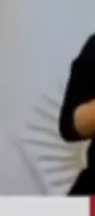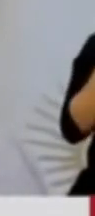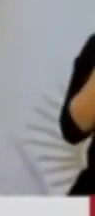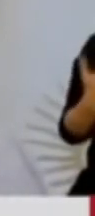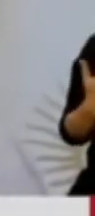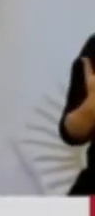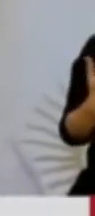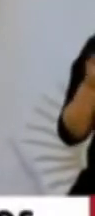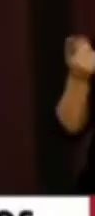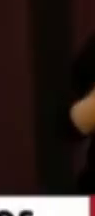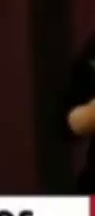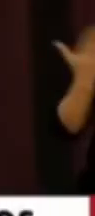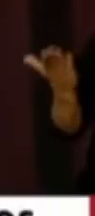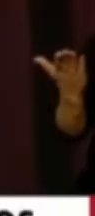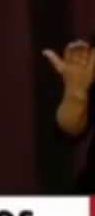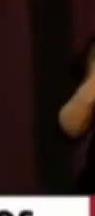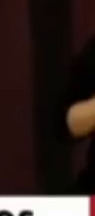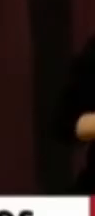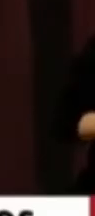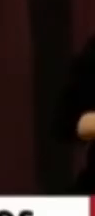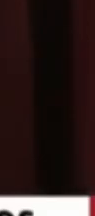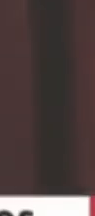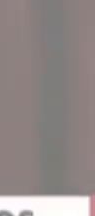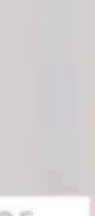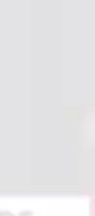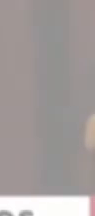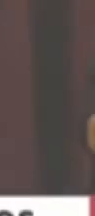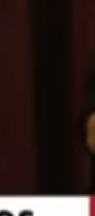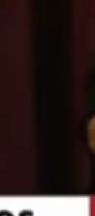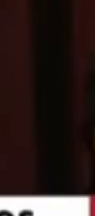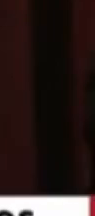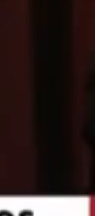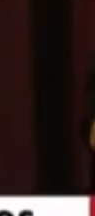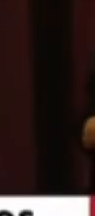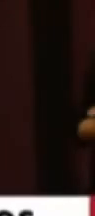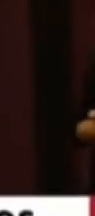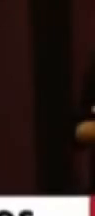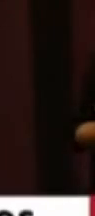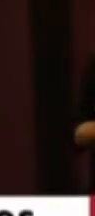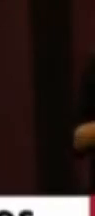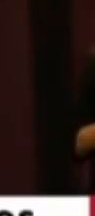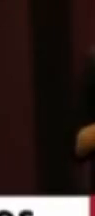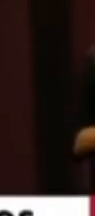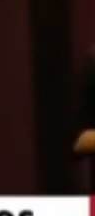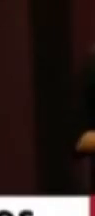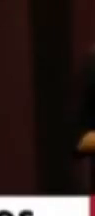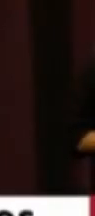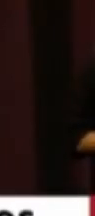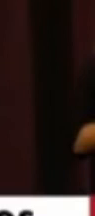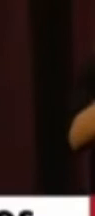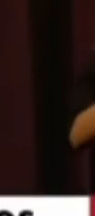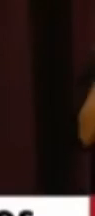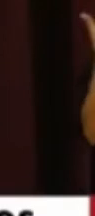Gracias. Gracias, presidente. No, gracias a usted, diputado Huelvach. En uso de la palabra, el diputado Carlos